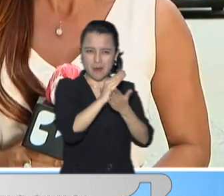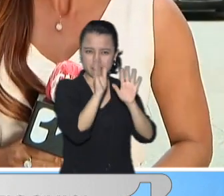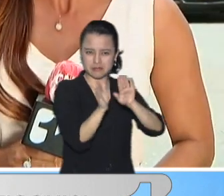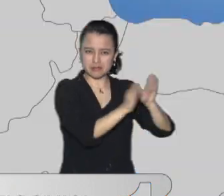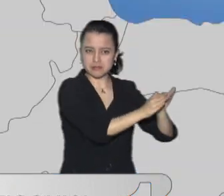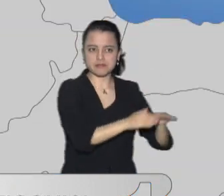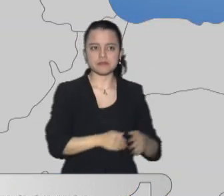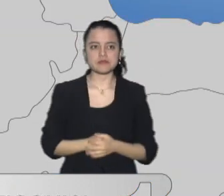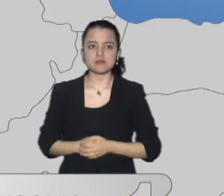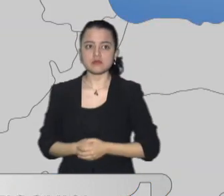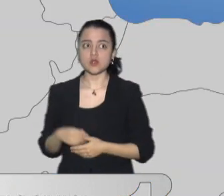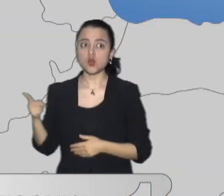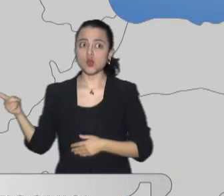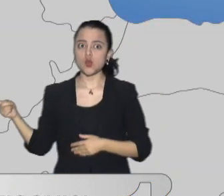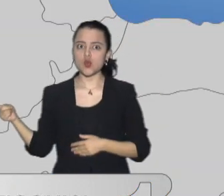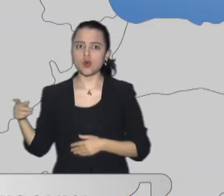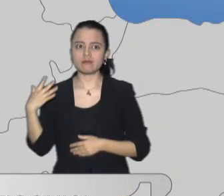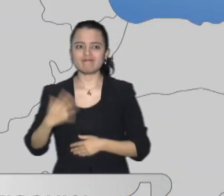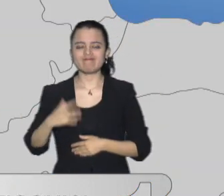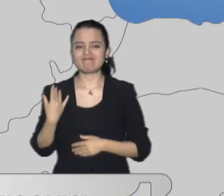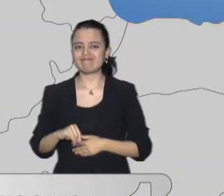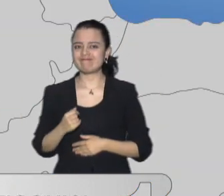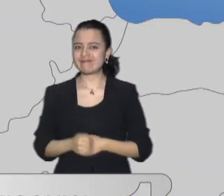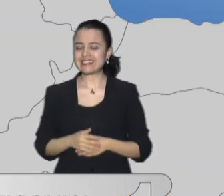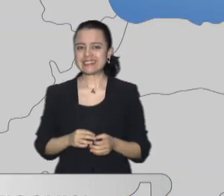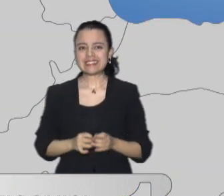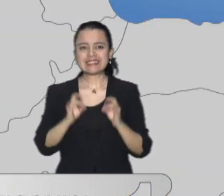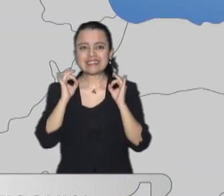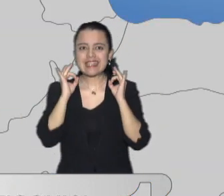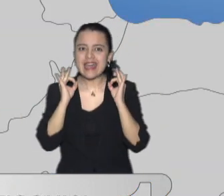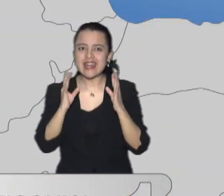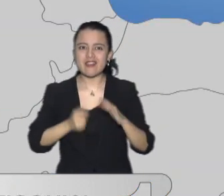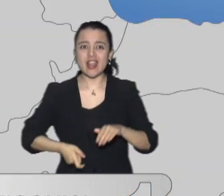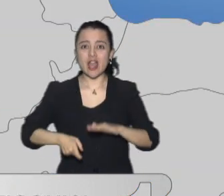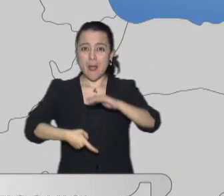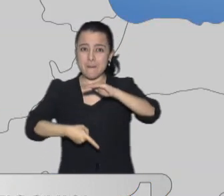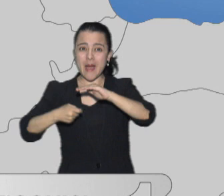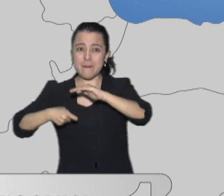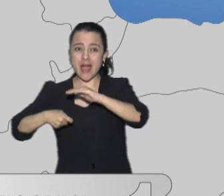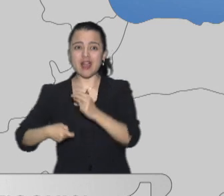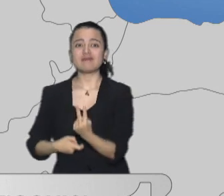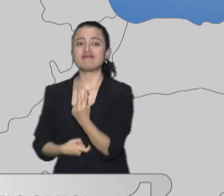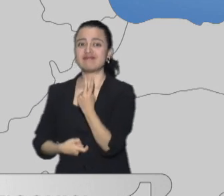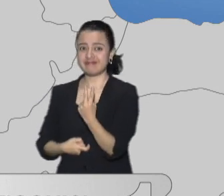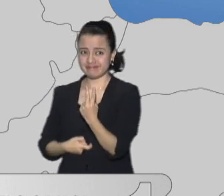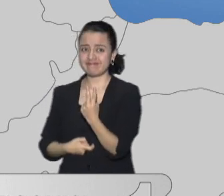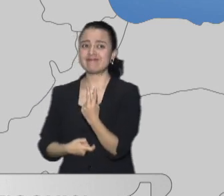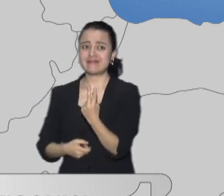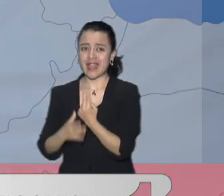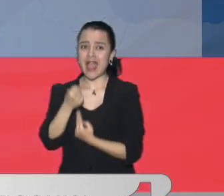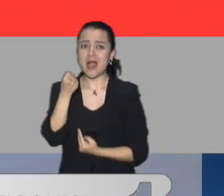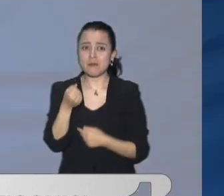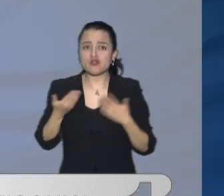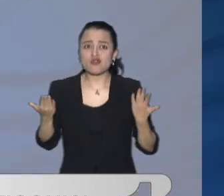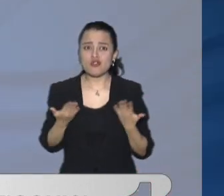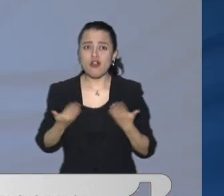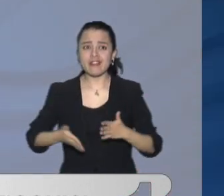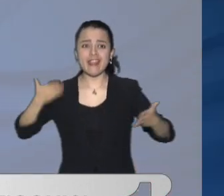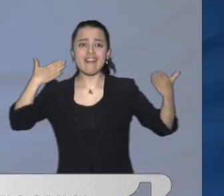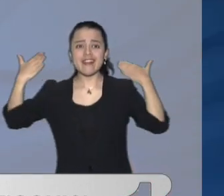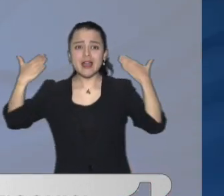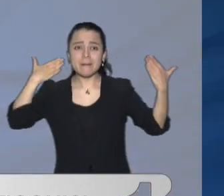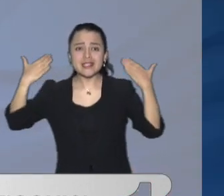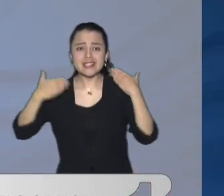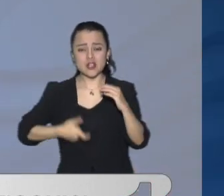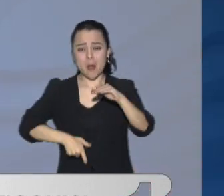presentó un doble homicidio. Se trata de un ataque contra una familia campesina, en donde hombres armados llegaron hasta esta finca en zona rural del